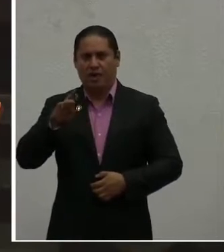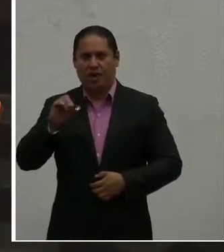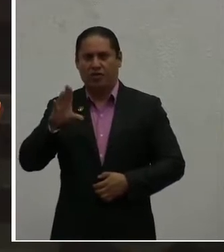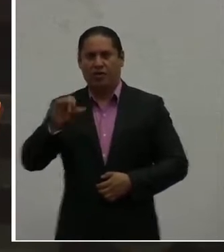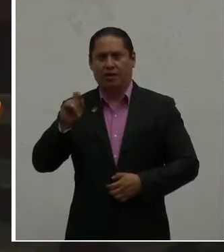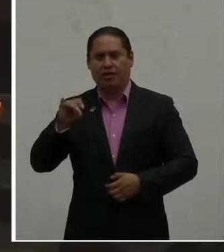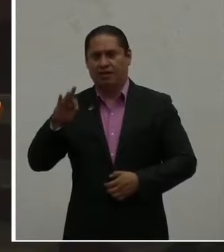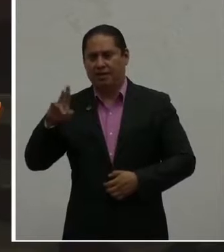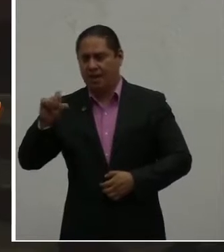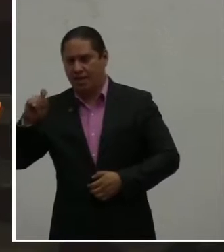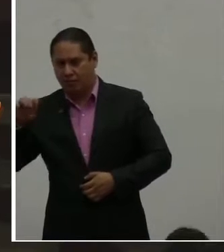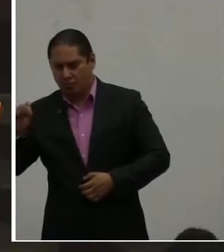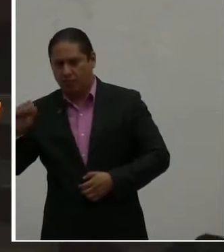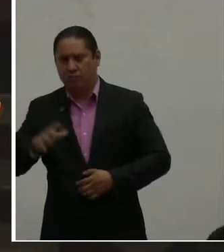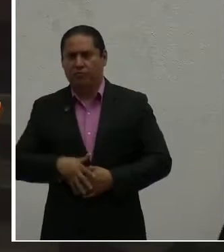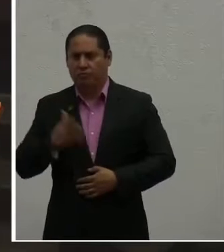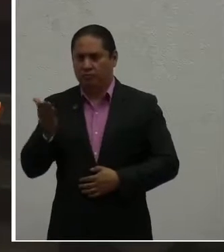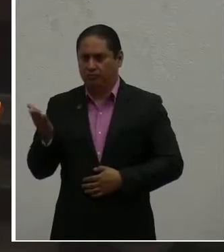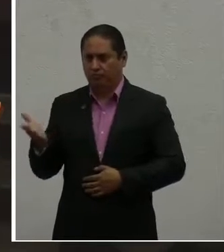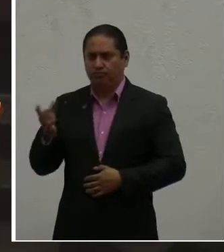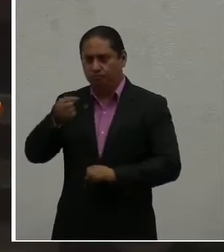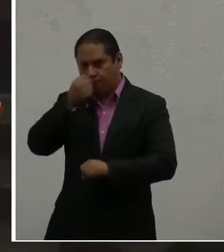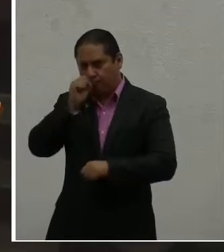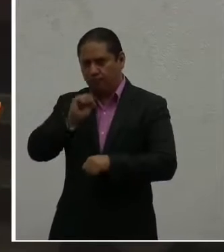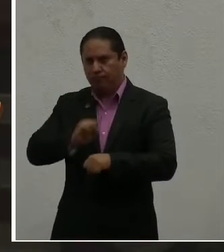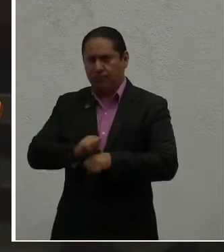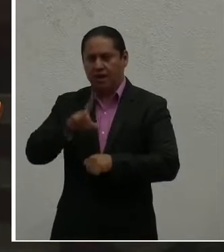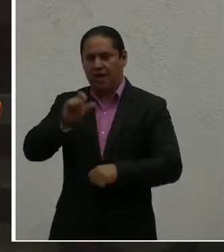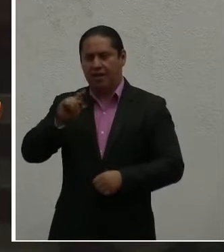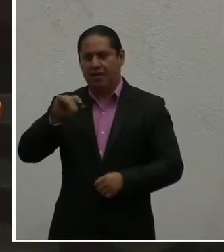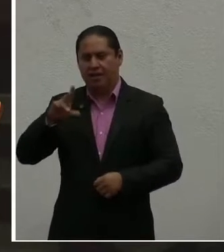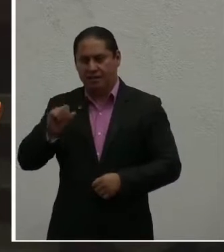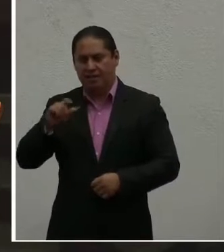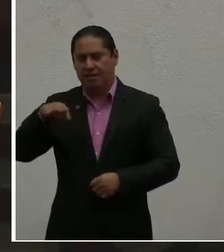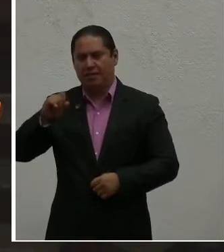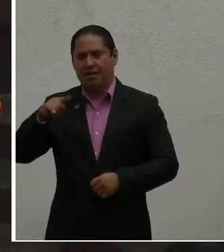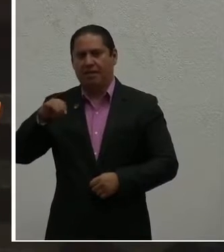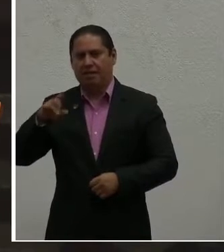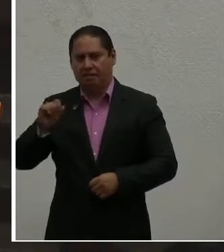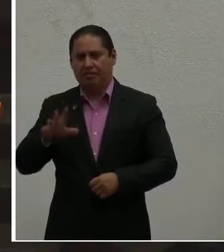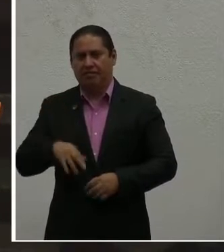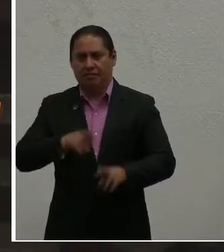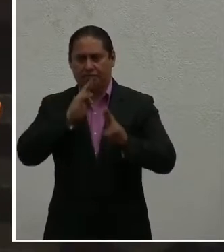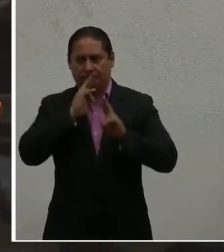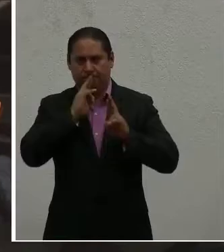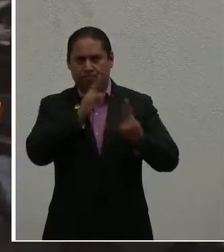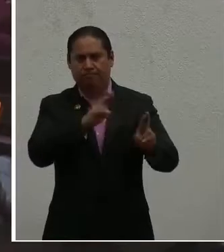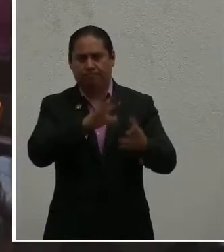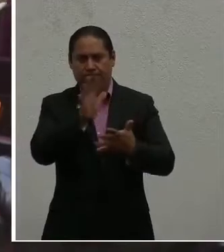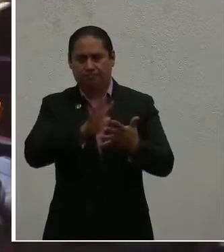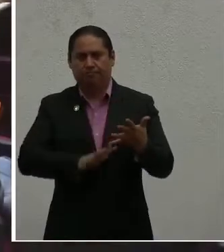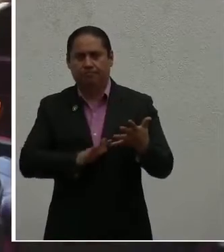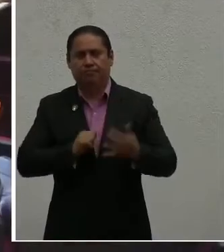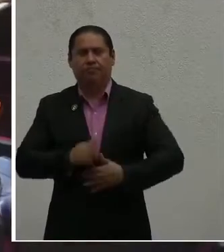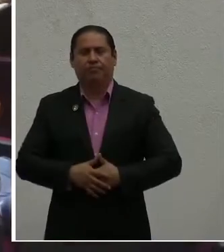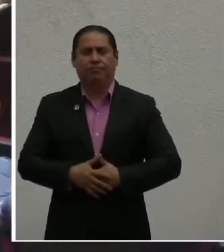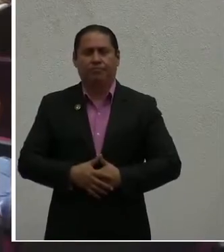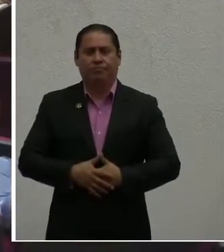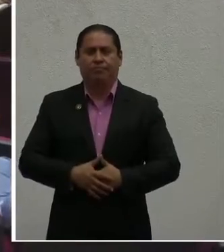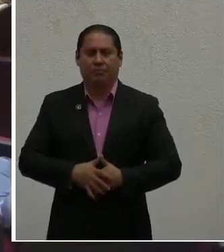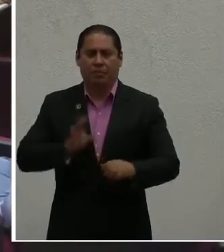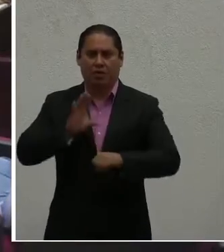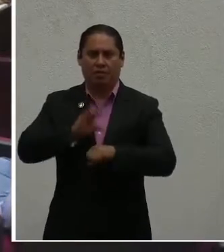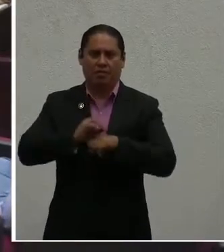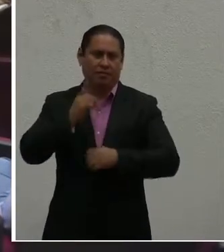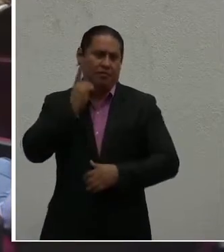que solicito a la diputada secretaria Leticia Méndez Itzín de lectura a los puntos resolutivos del dictamen. Con su venia,